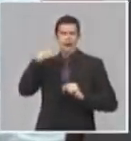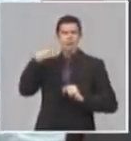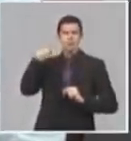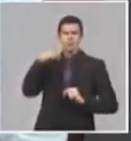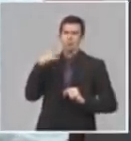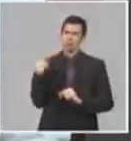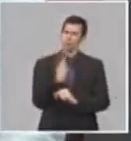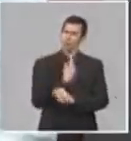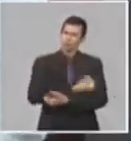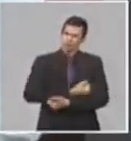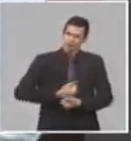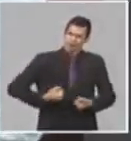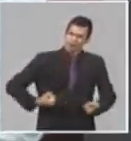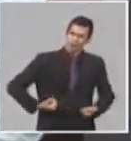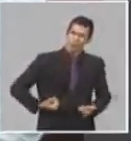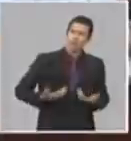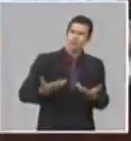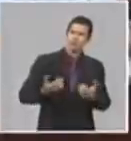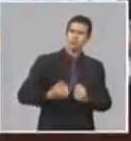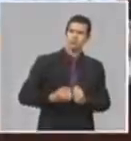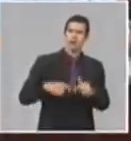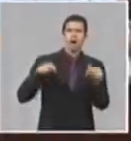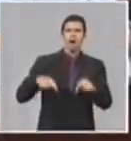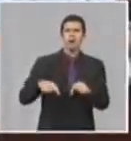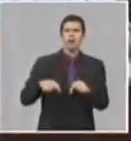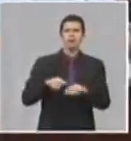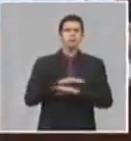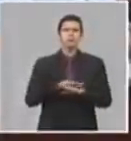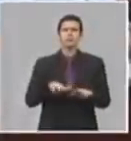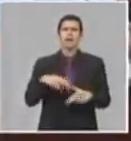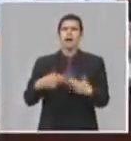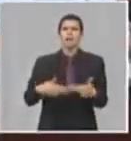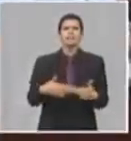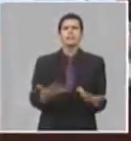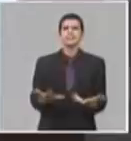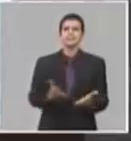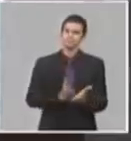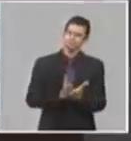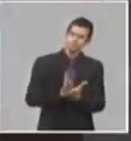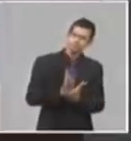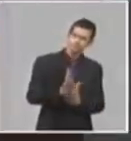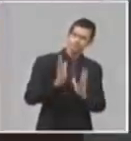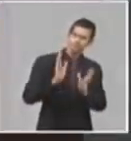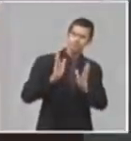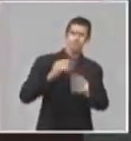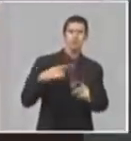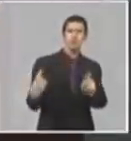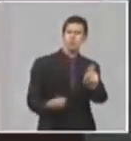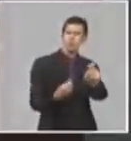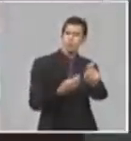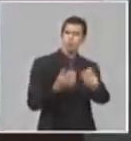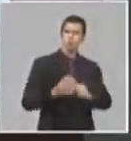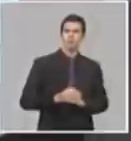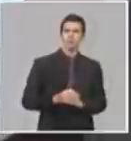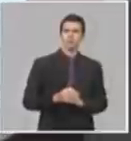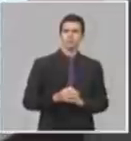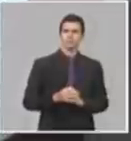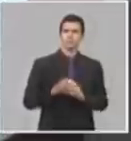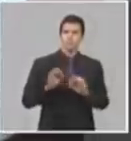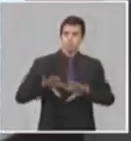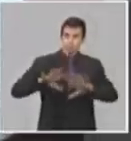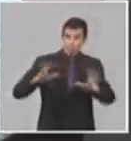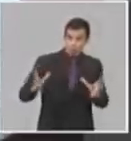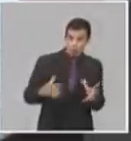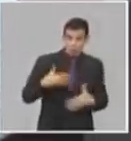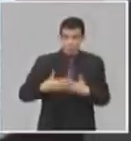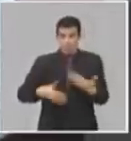a la pelea. A esa historia suman ahora los ánimos renovados y enaltecidos por la consagración y